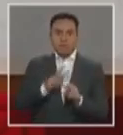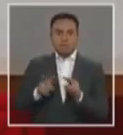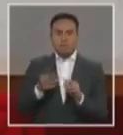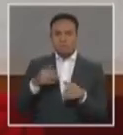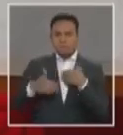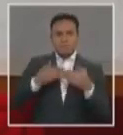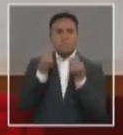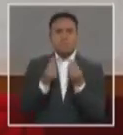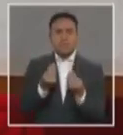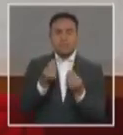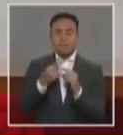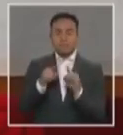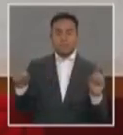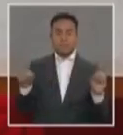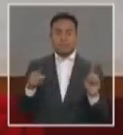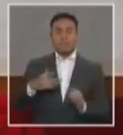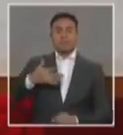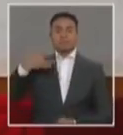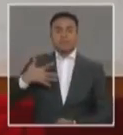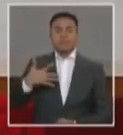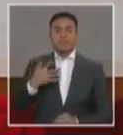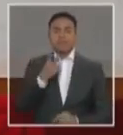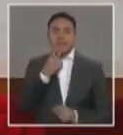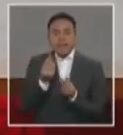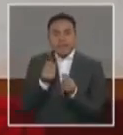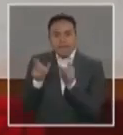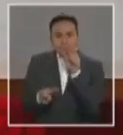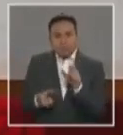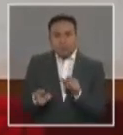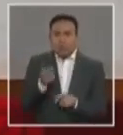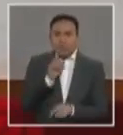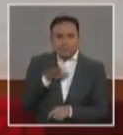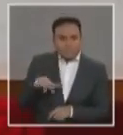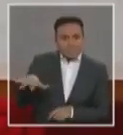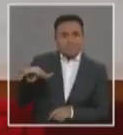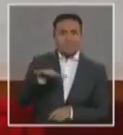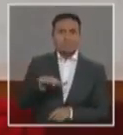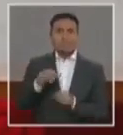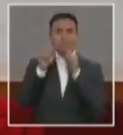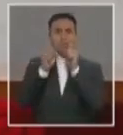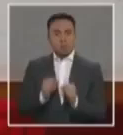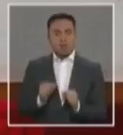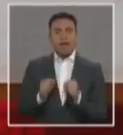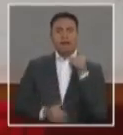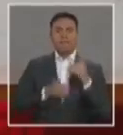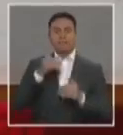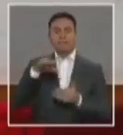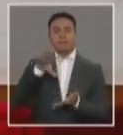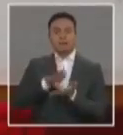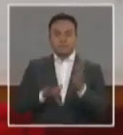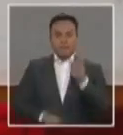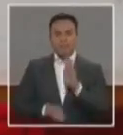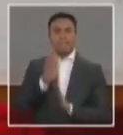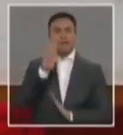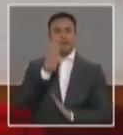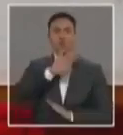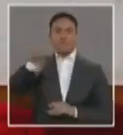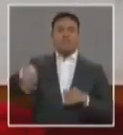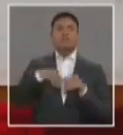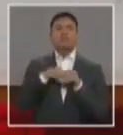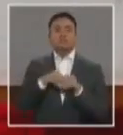eh cerca de 1 millón y medio de habitantes eso es muy poco dónde dónde hablamos del desarrollo Por qué Porque se ha ido